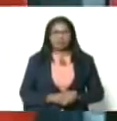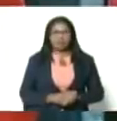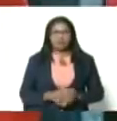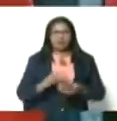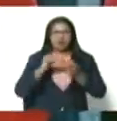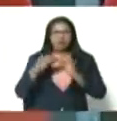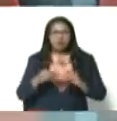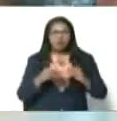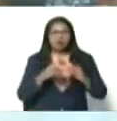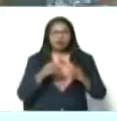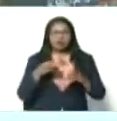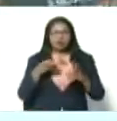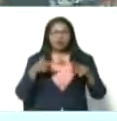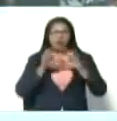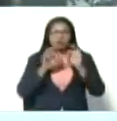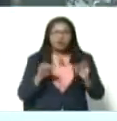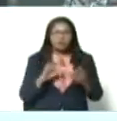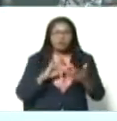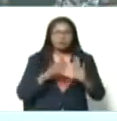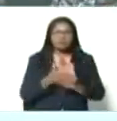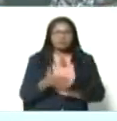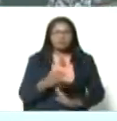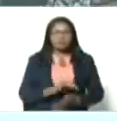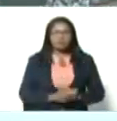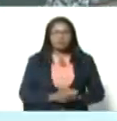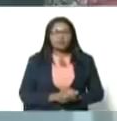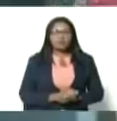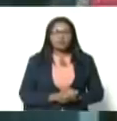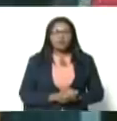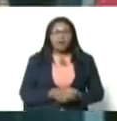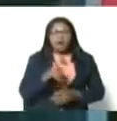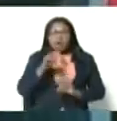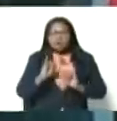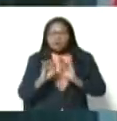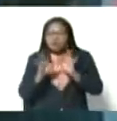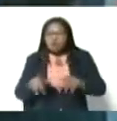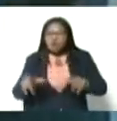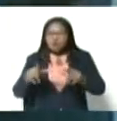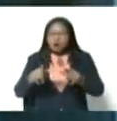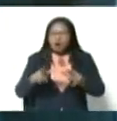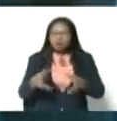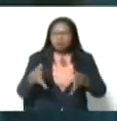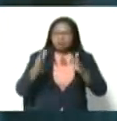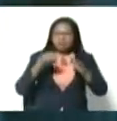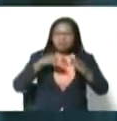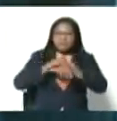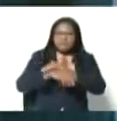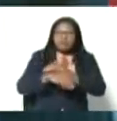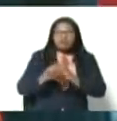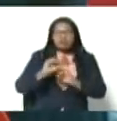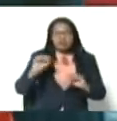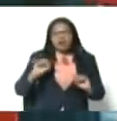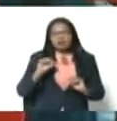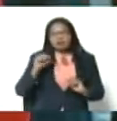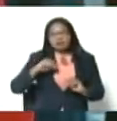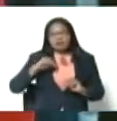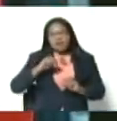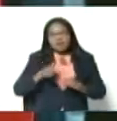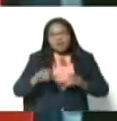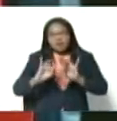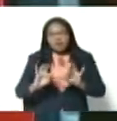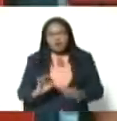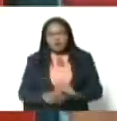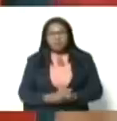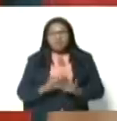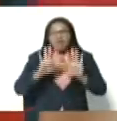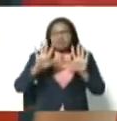tengo mi tarjeta y la voy recargando. Claro, sí. La recargo en la estación. Exactamente, en las taquillas que tenemos en las estaciones. 10 viajes,